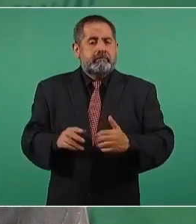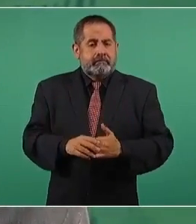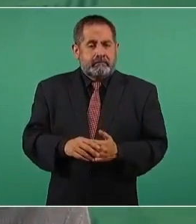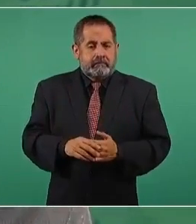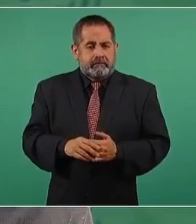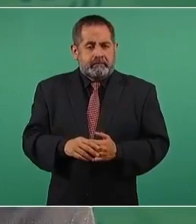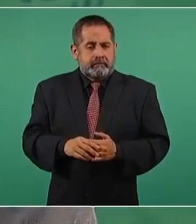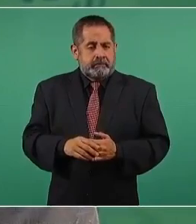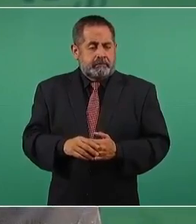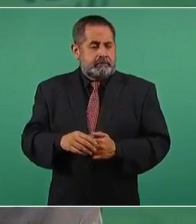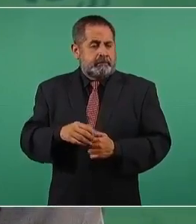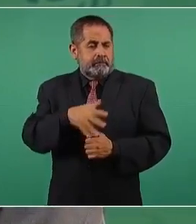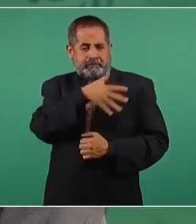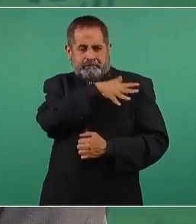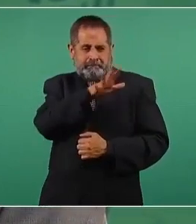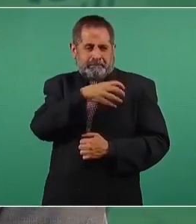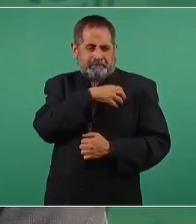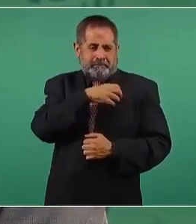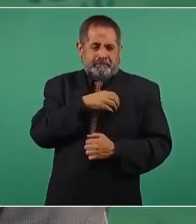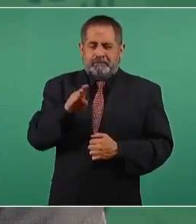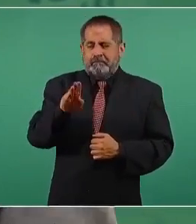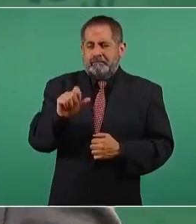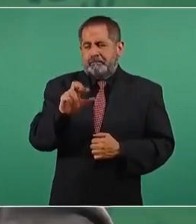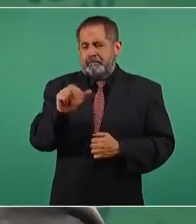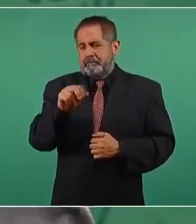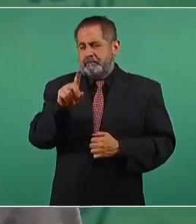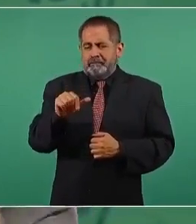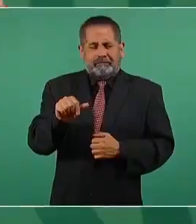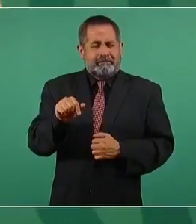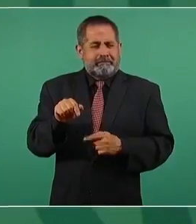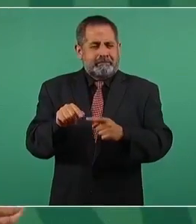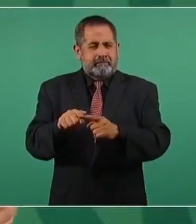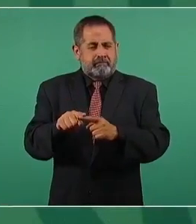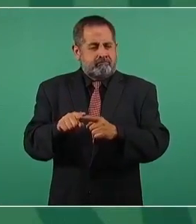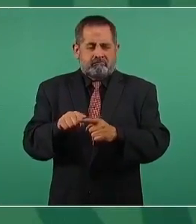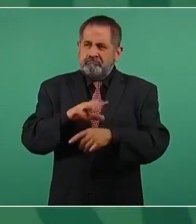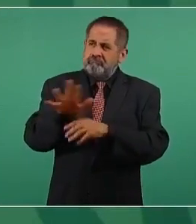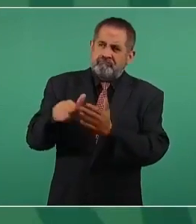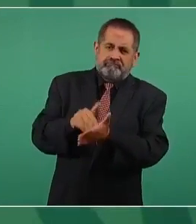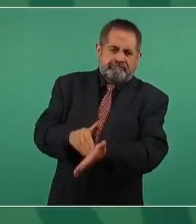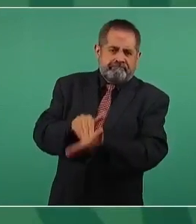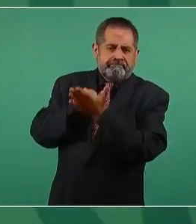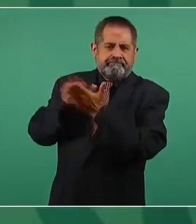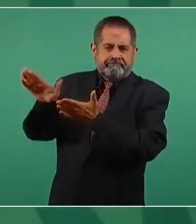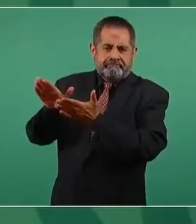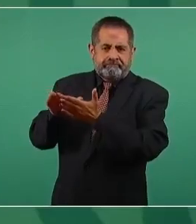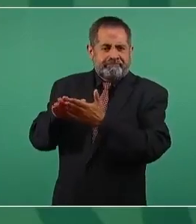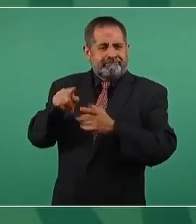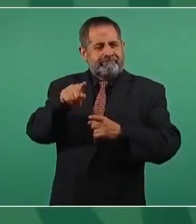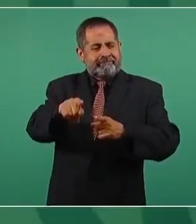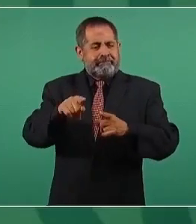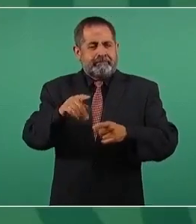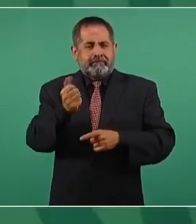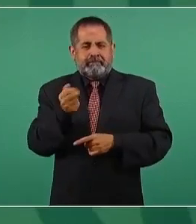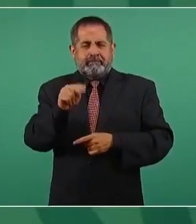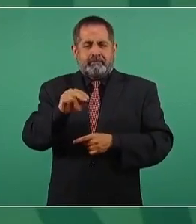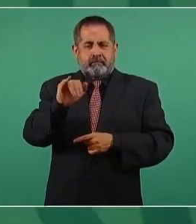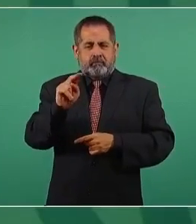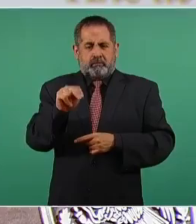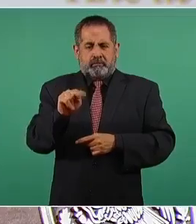1825, comandante Baranda los sacó del castillo de San Juan de